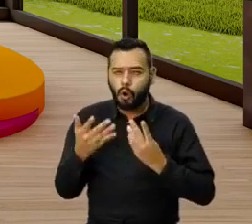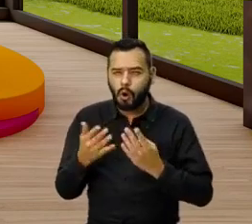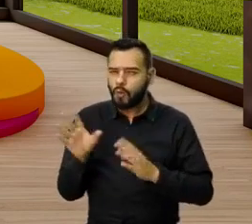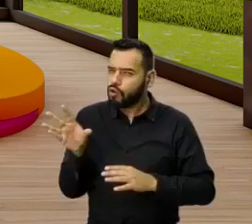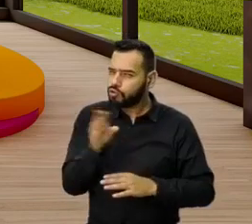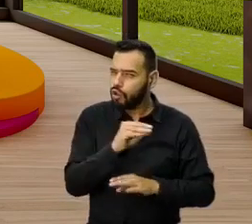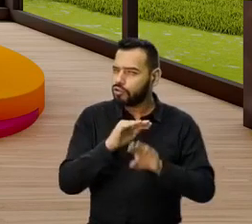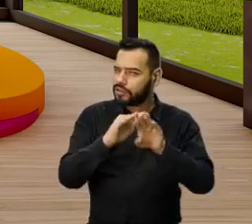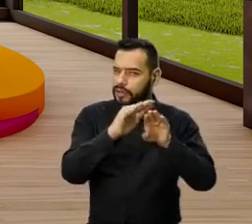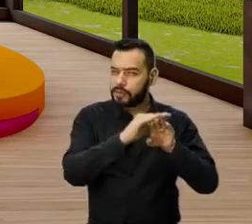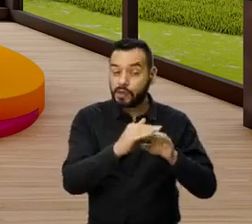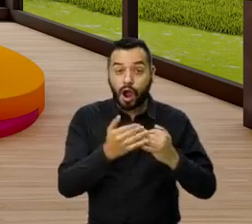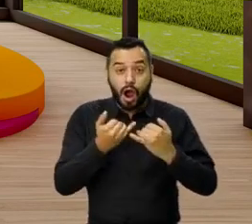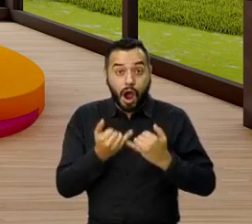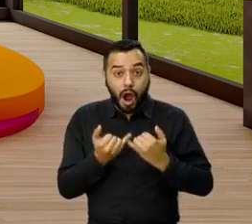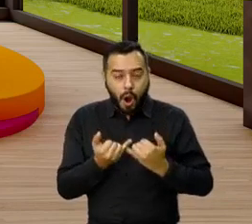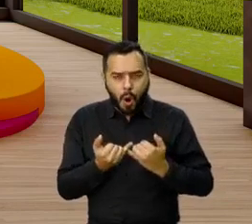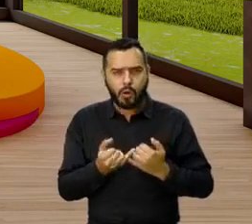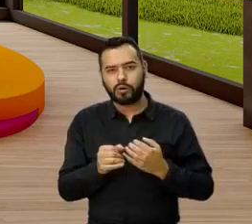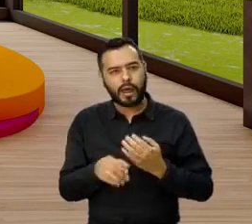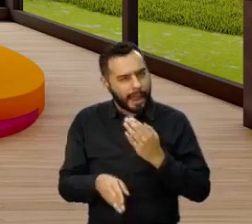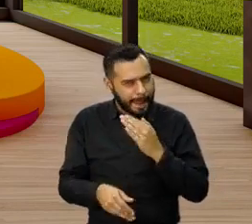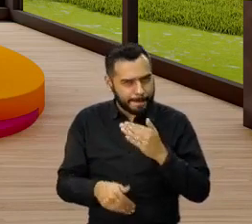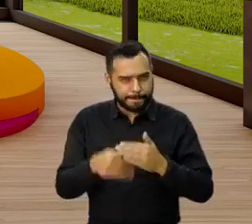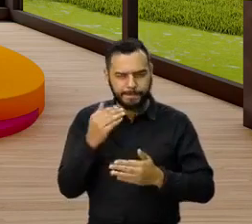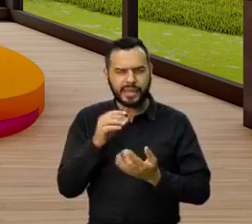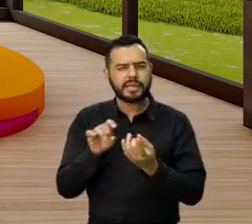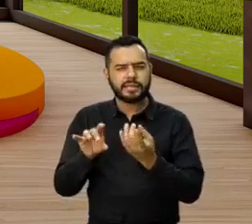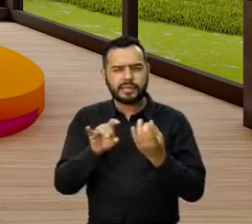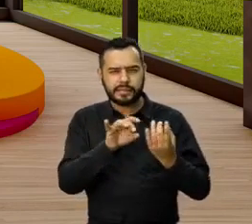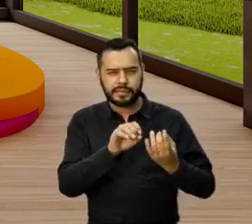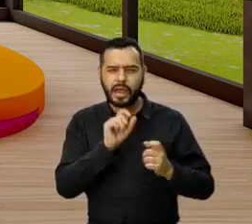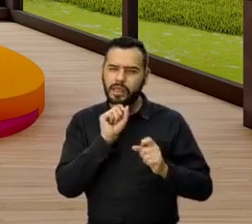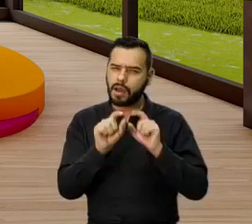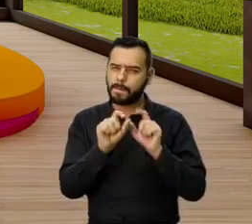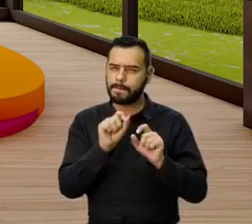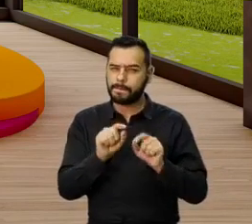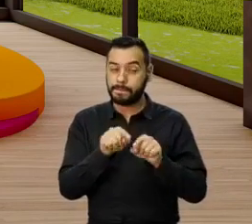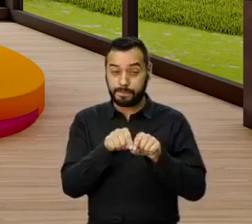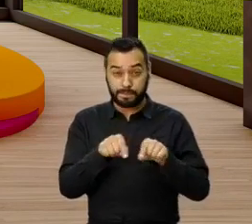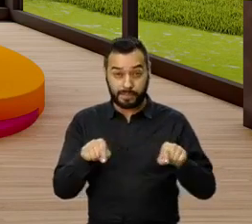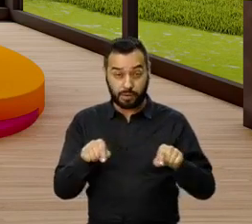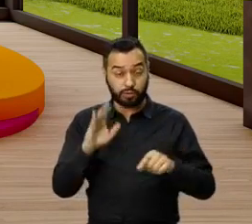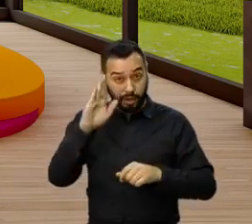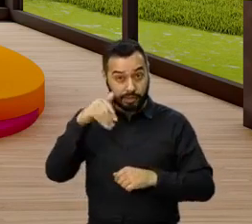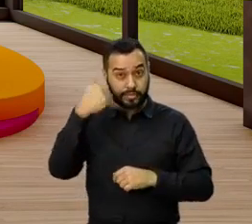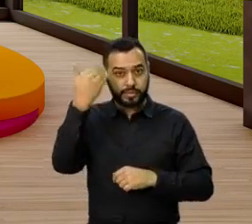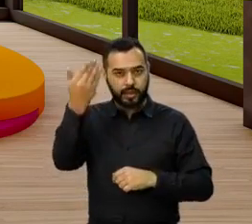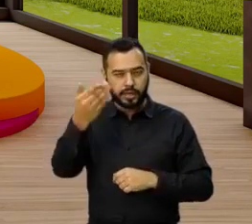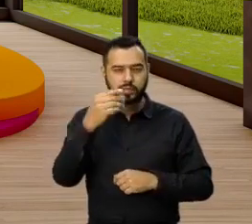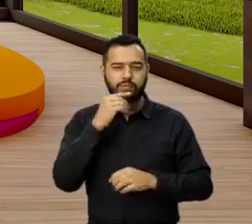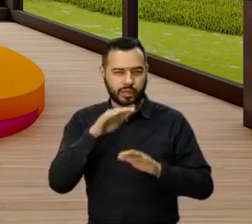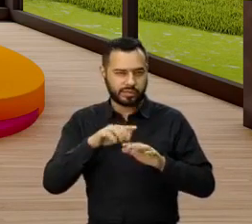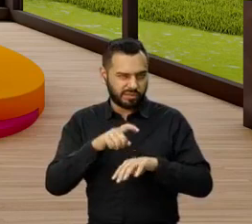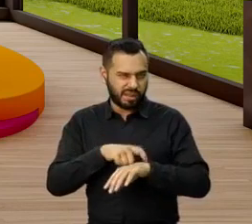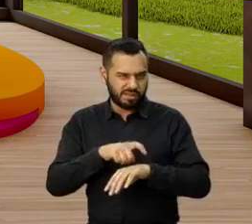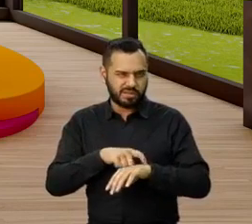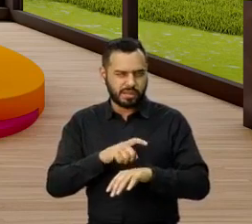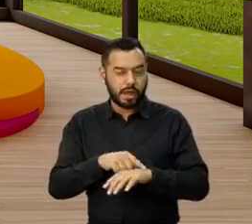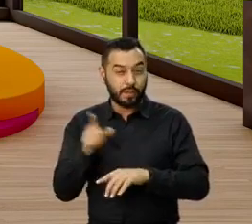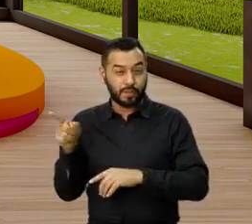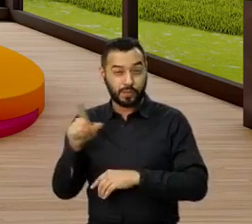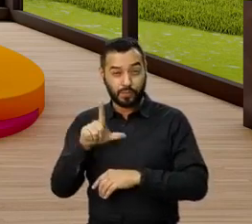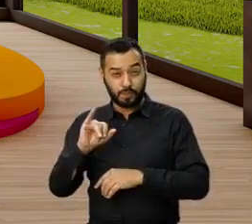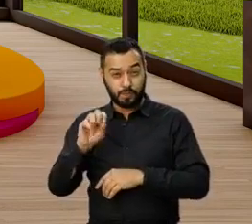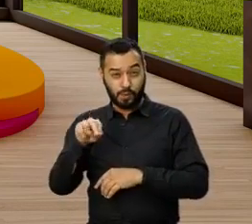a todos los invitamos desde ya a participar con sus preguntas en el chat porque más adelante vamos a tener este espacio donde